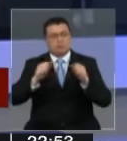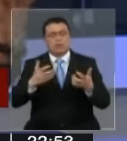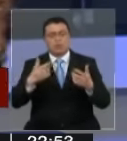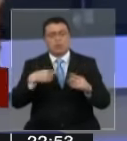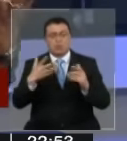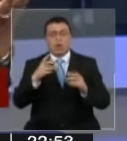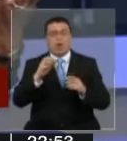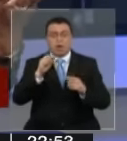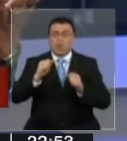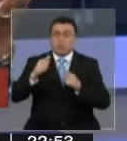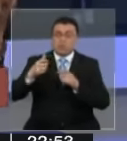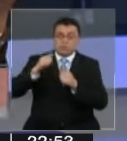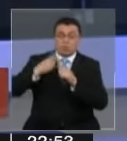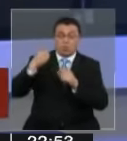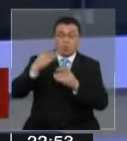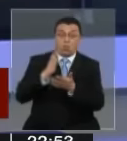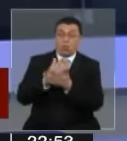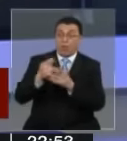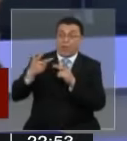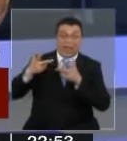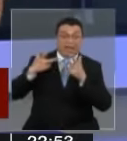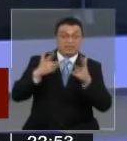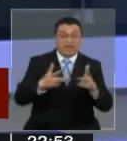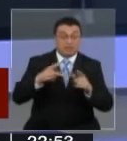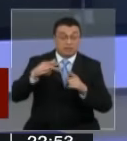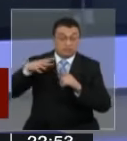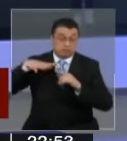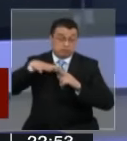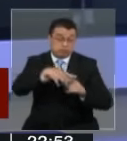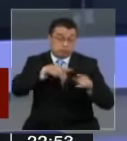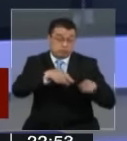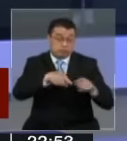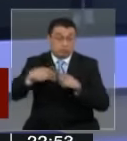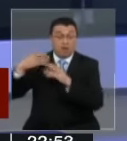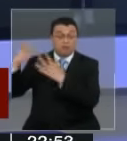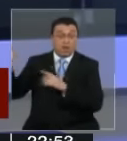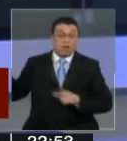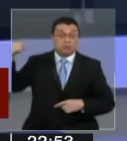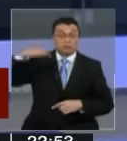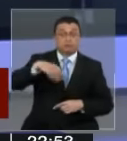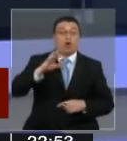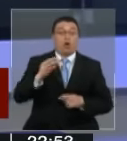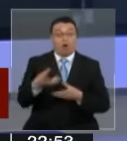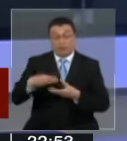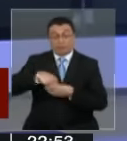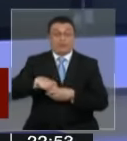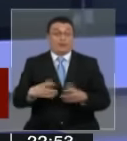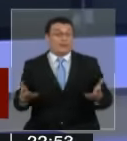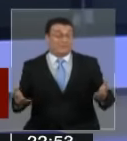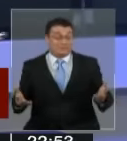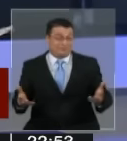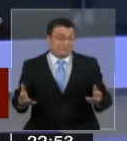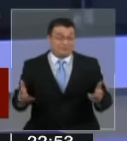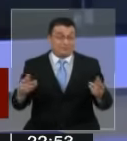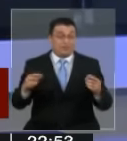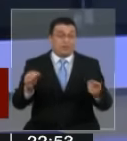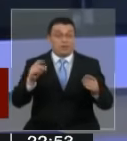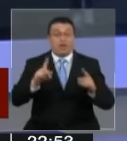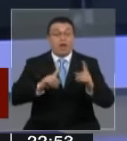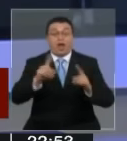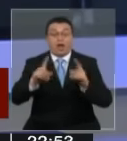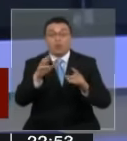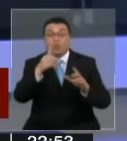un ataque extranjero, externo, o a lo mejor interno, ¿no? De alguna quinta columna por ahí que